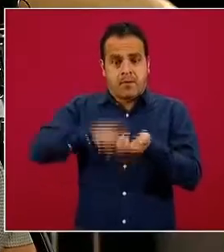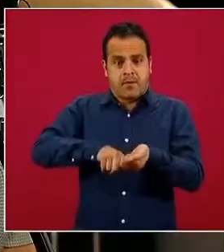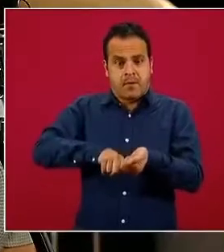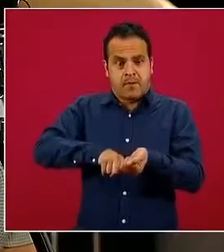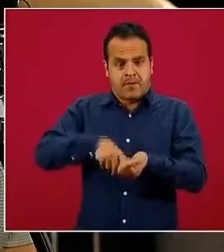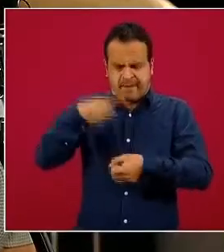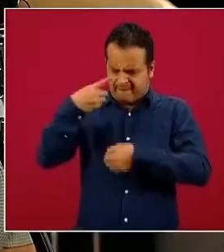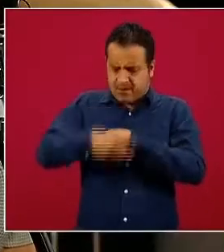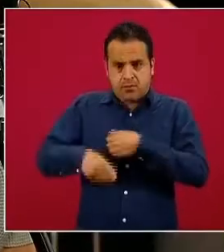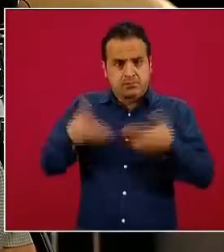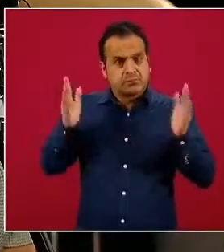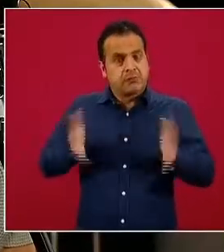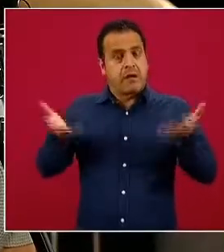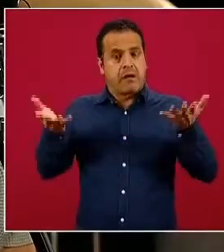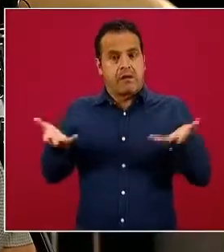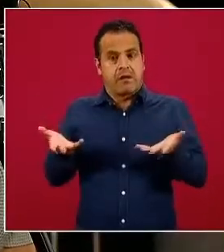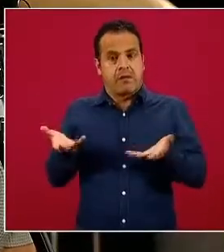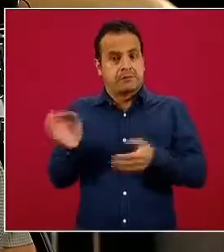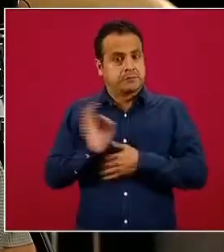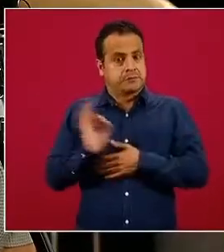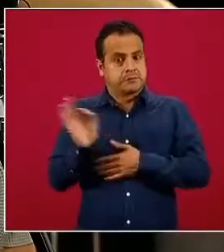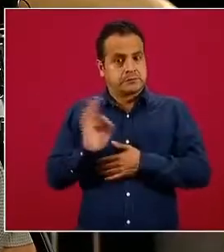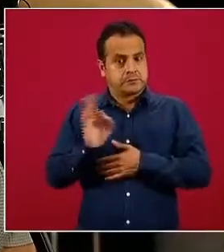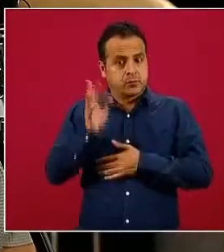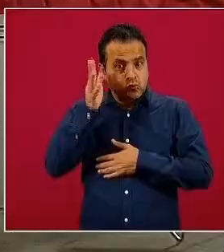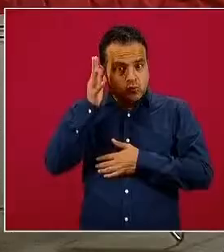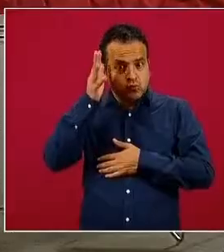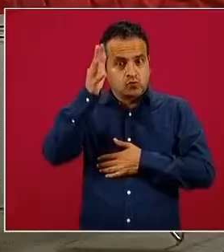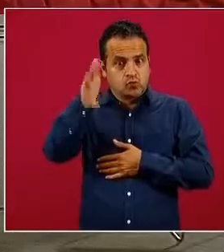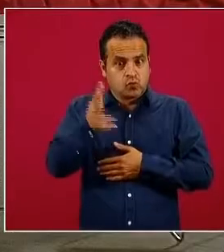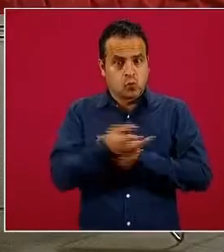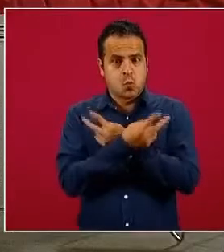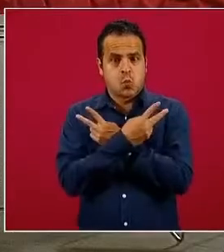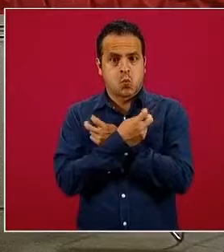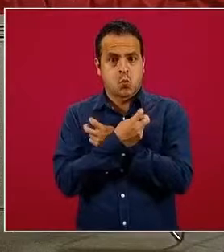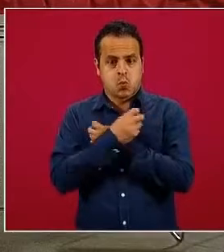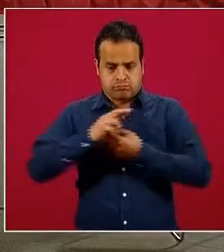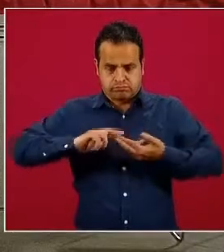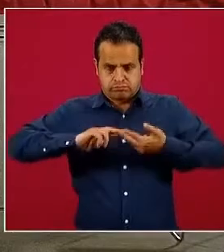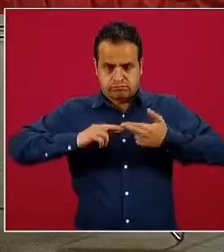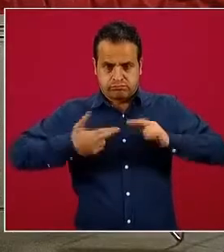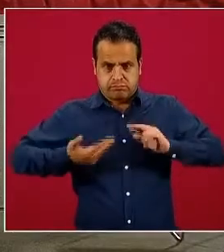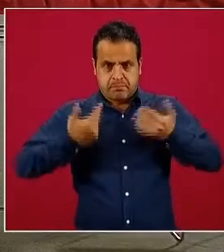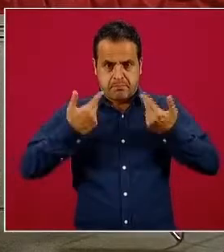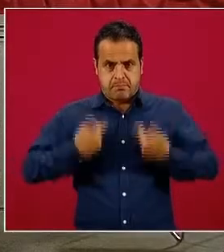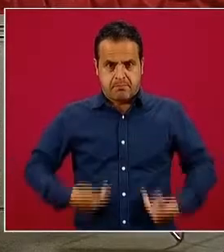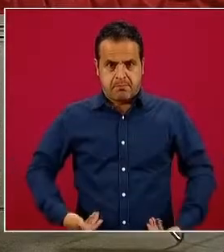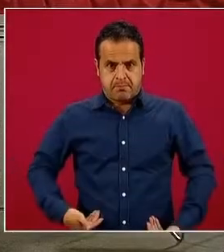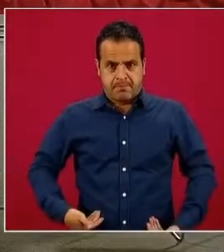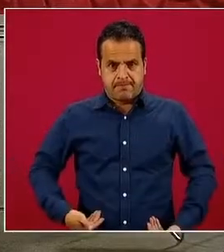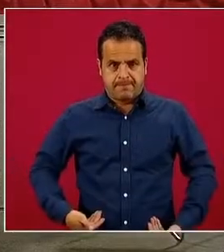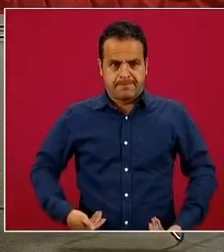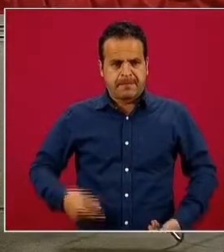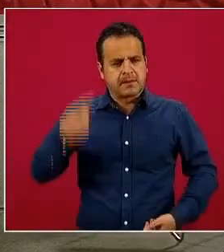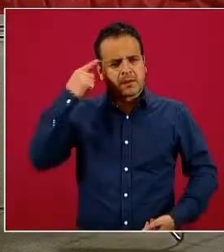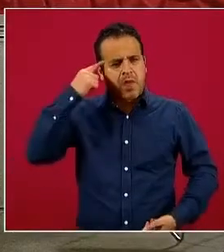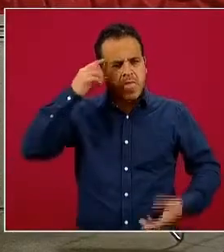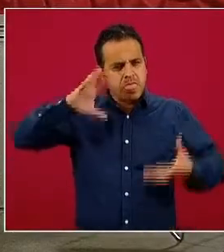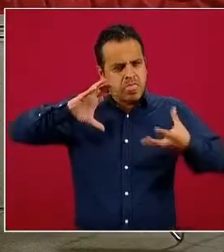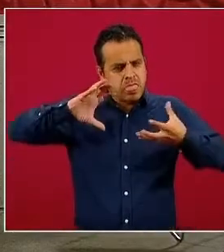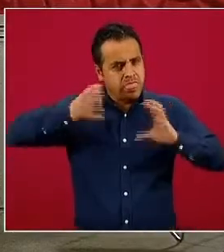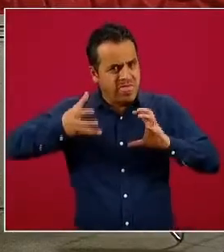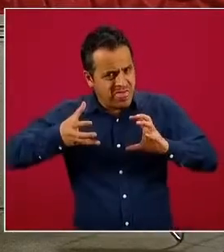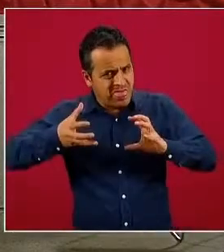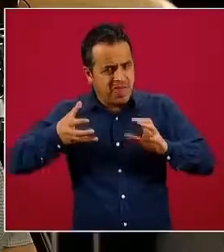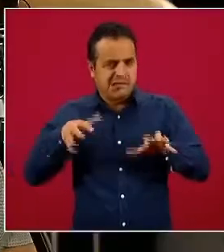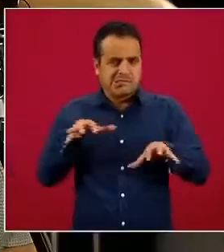COVID causa de desarrollar en el futuro esclerosis múltiple, Alzheimer, Parkinson. No sé si esta información sea